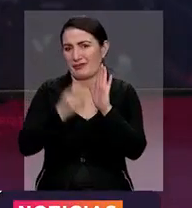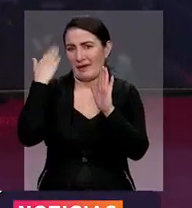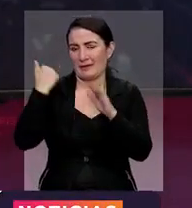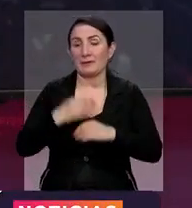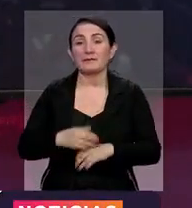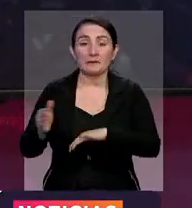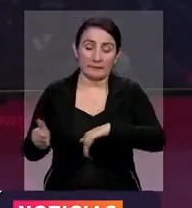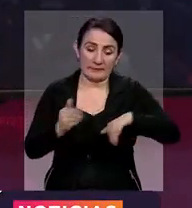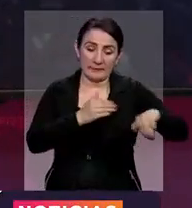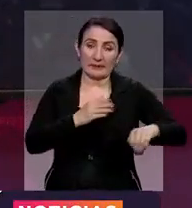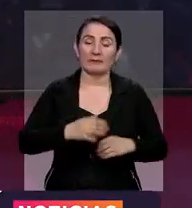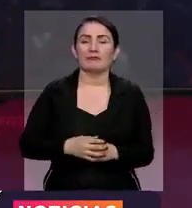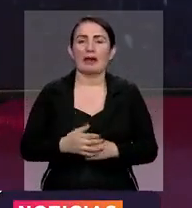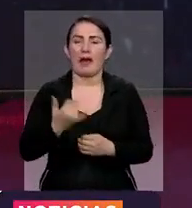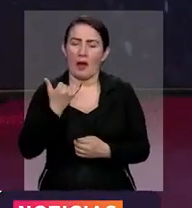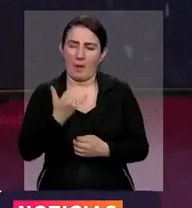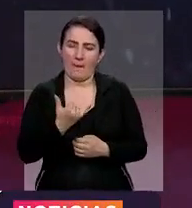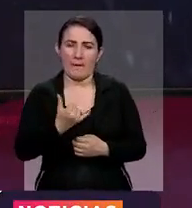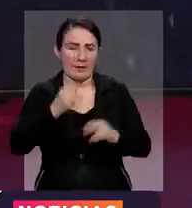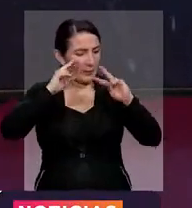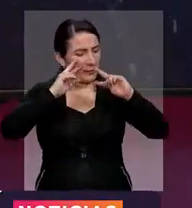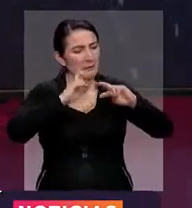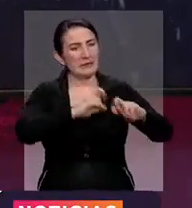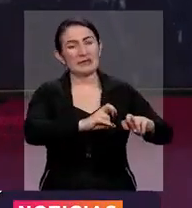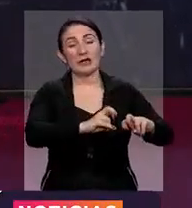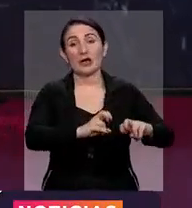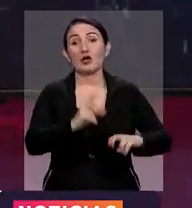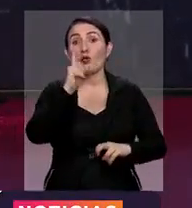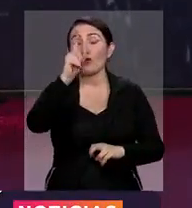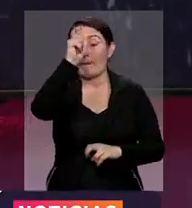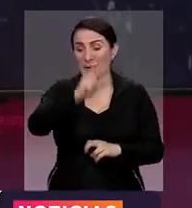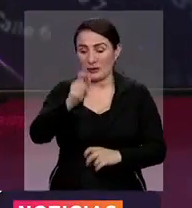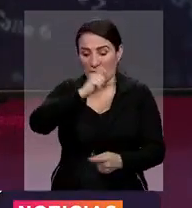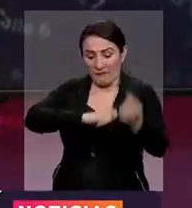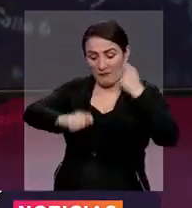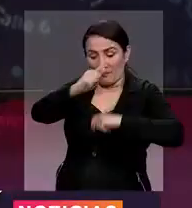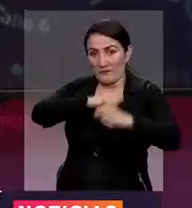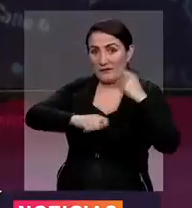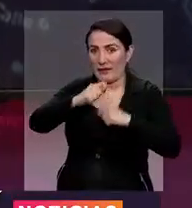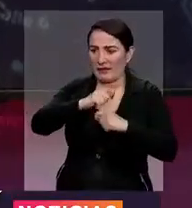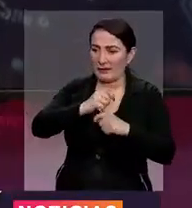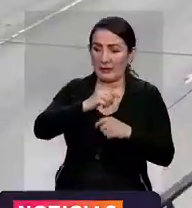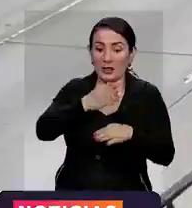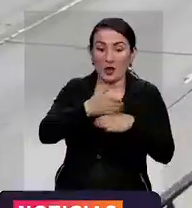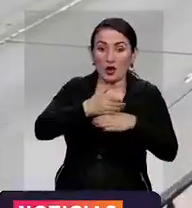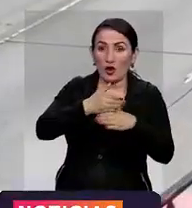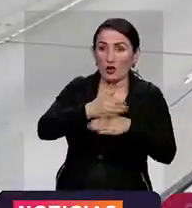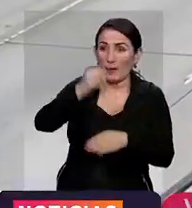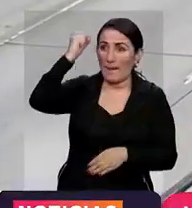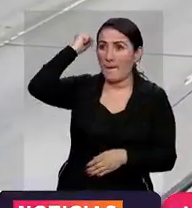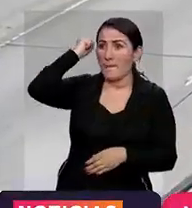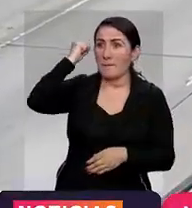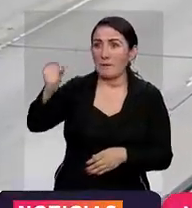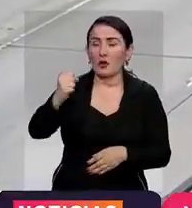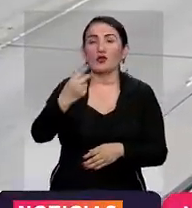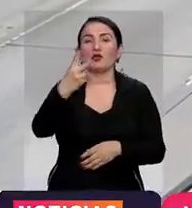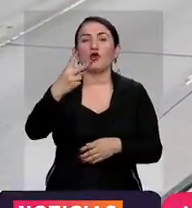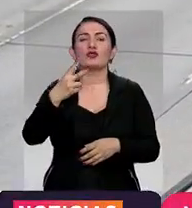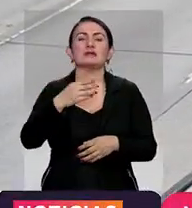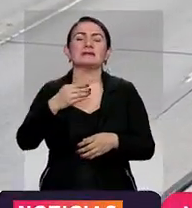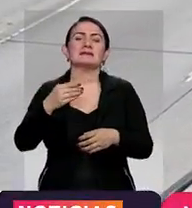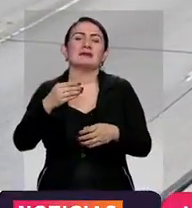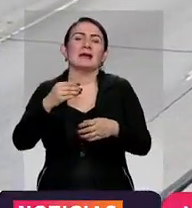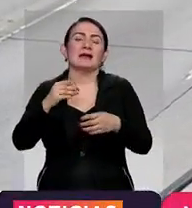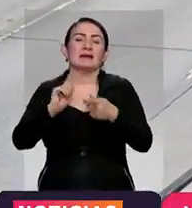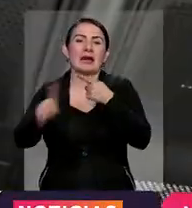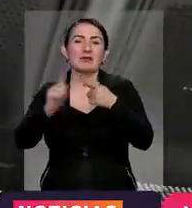Y en un hecho de intolerancia que aún se encuentra en investigación, un vendedor informal habría herido con arma cortopunzante a dos usuarios del sistema Transmilenio porque